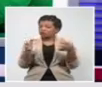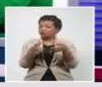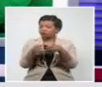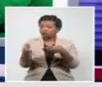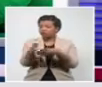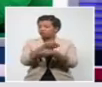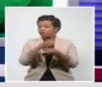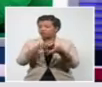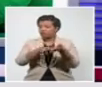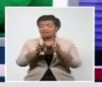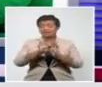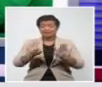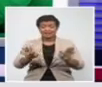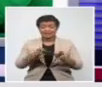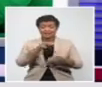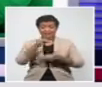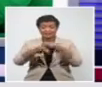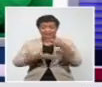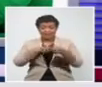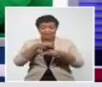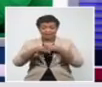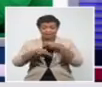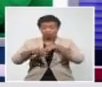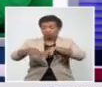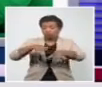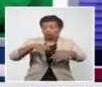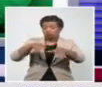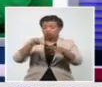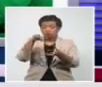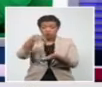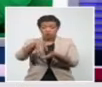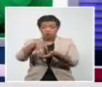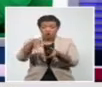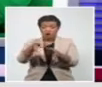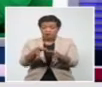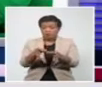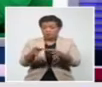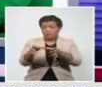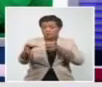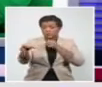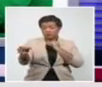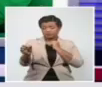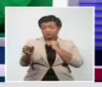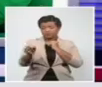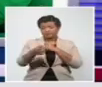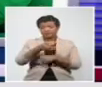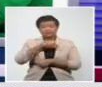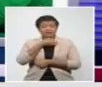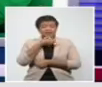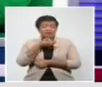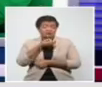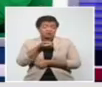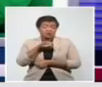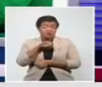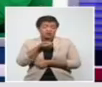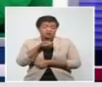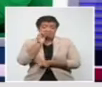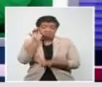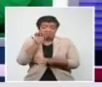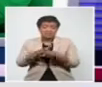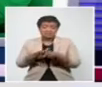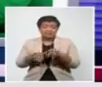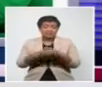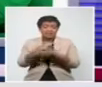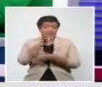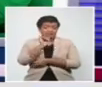creando para comenzar a recibirlo, porque estamos hablando del día 6, pero para demostrar, ejemplificarlo más, son